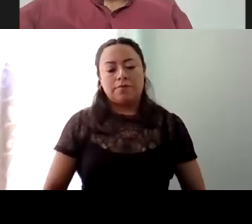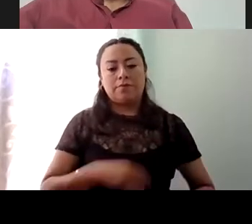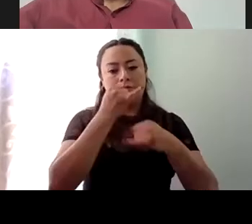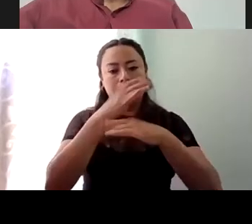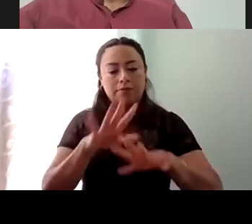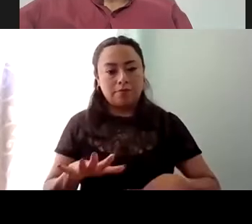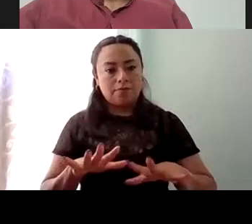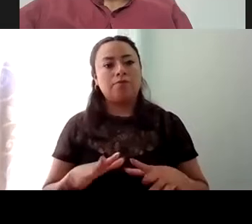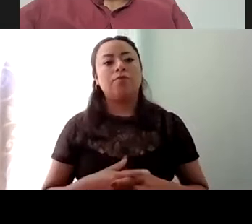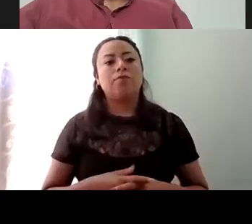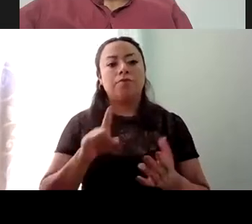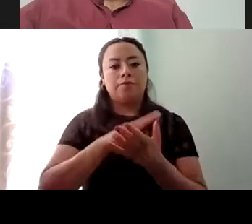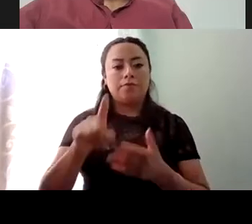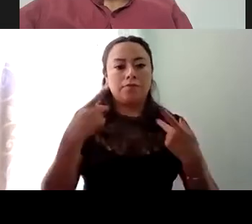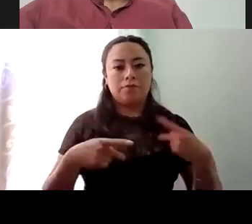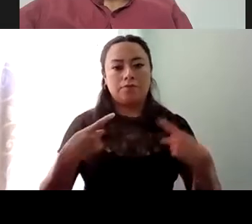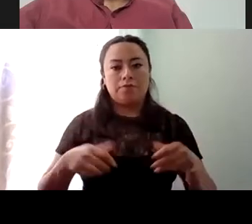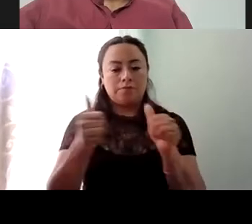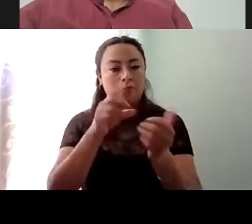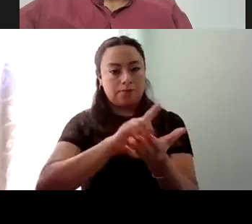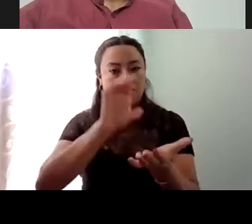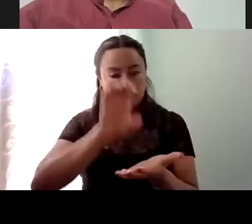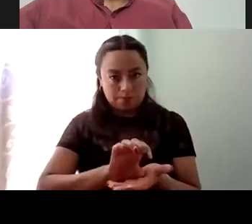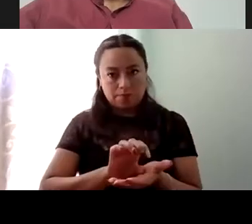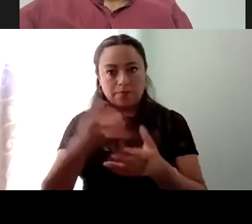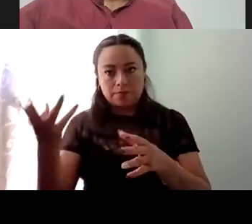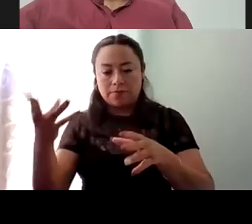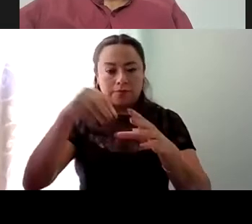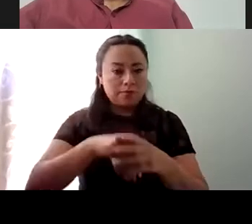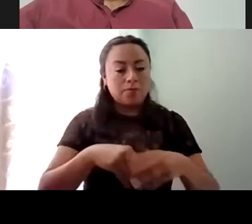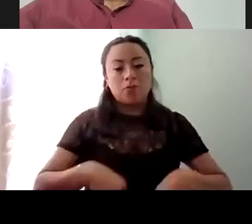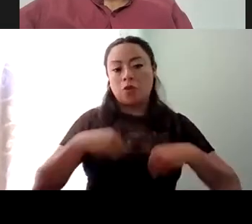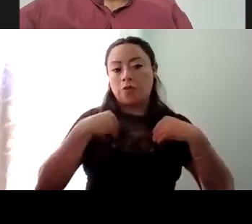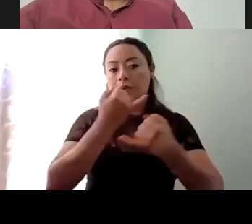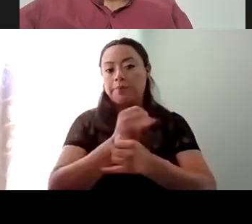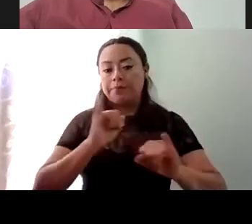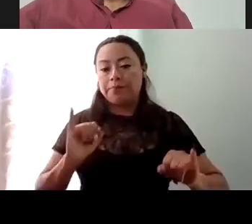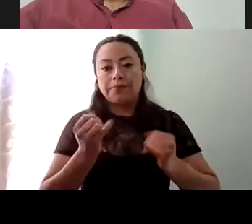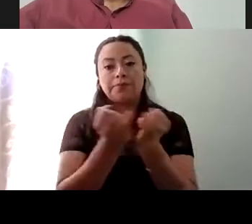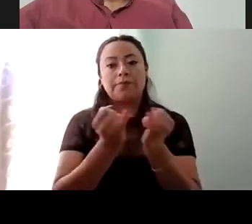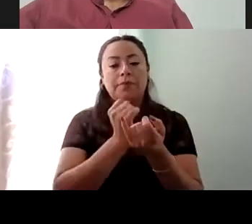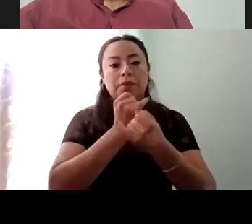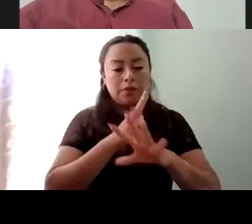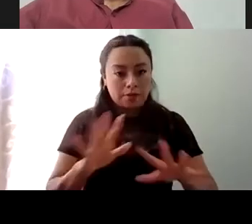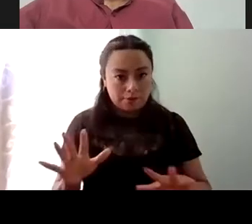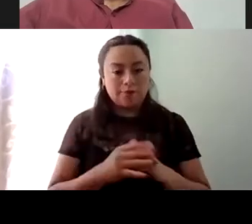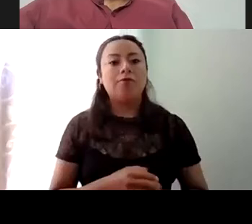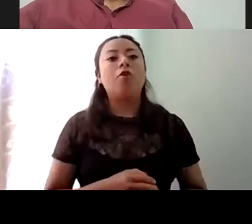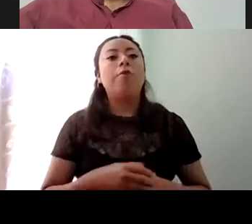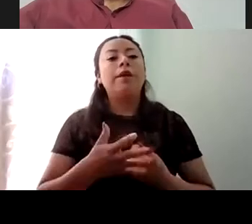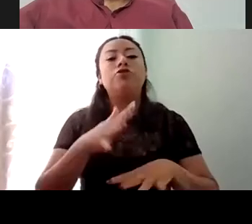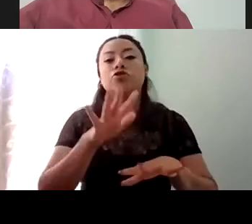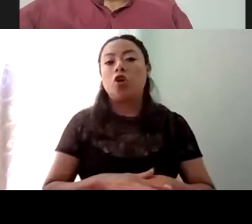con discapacidad a la inclusión y la vida independiente, así como el informe sobre la situación del trabajo infantil y del